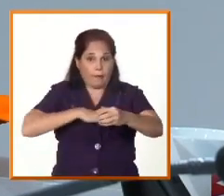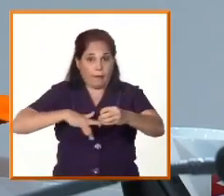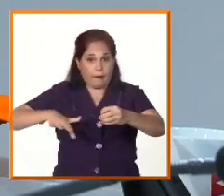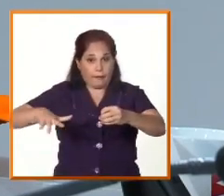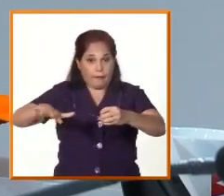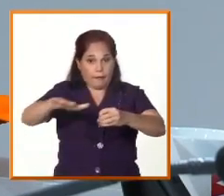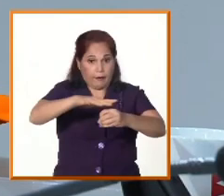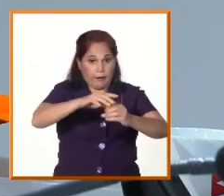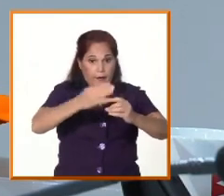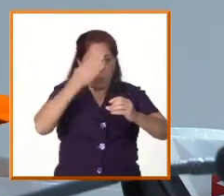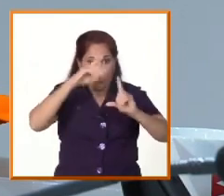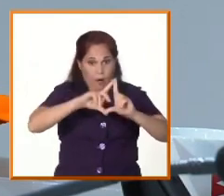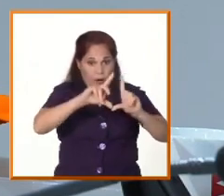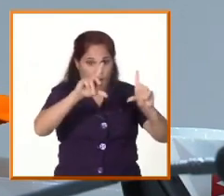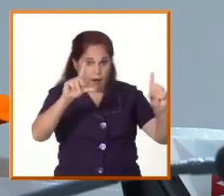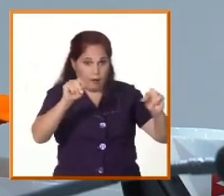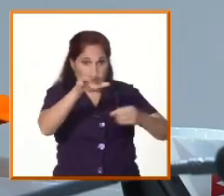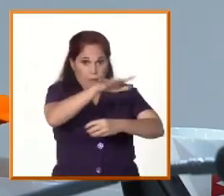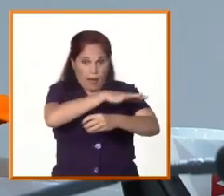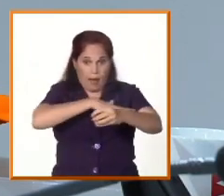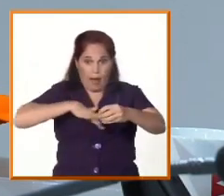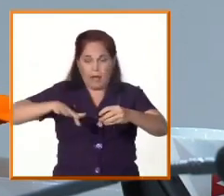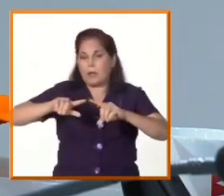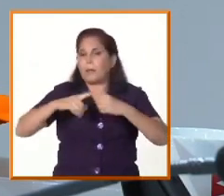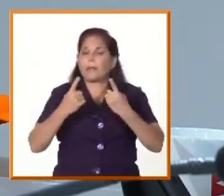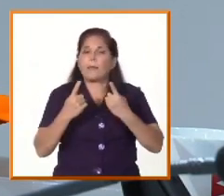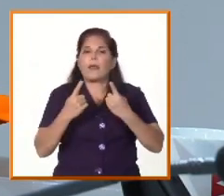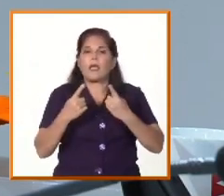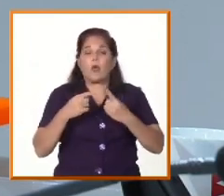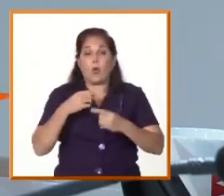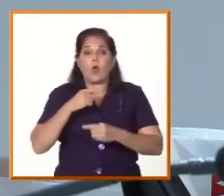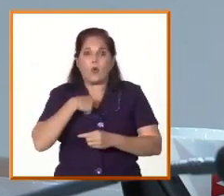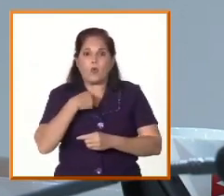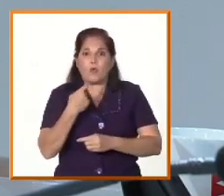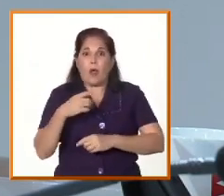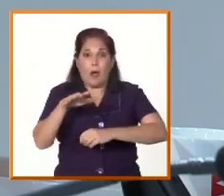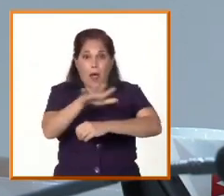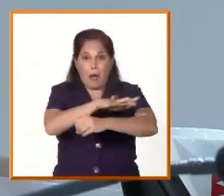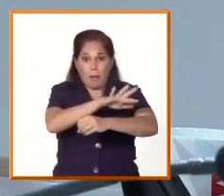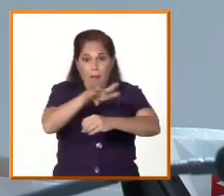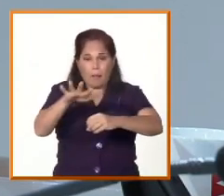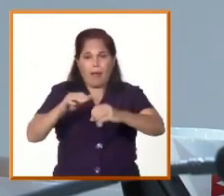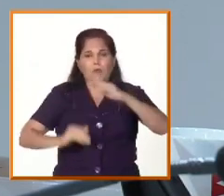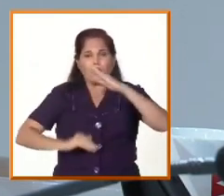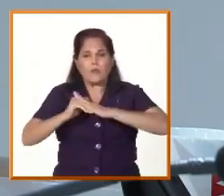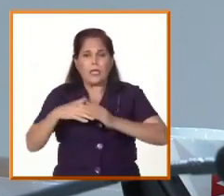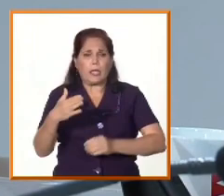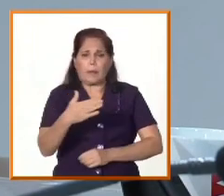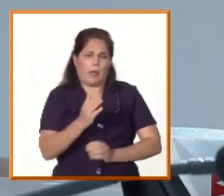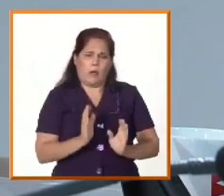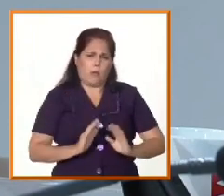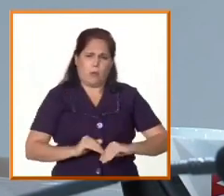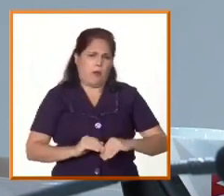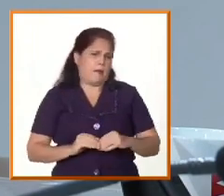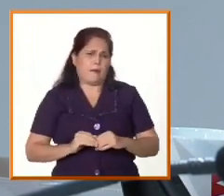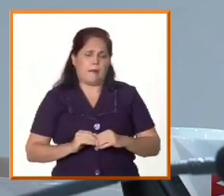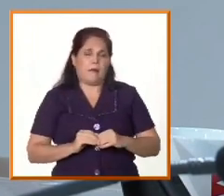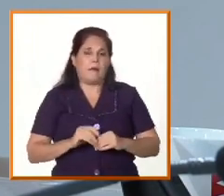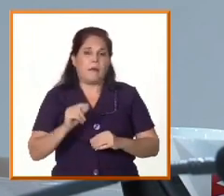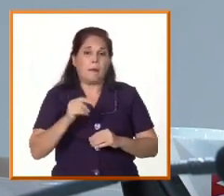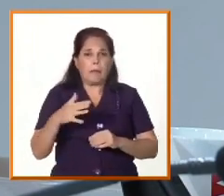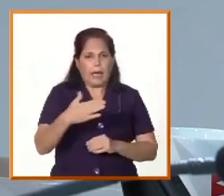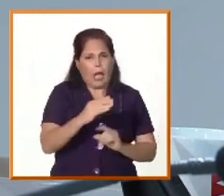mar nuestras aguas no poseen los niveles de pescado que nosotros necesitamos para cubrir la demanda de la población para satisfacer